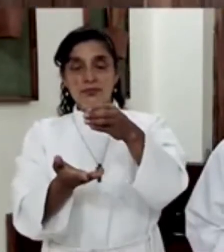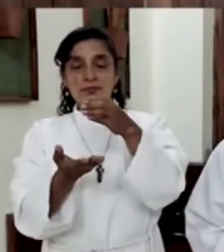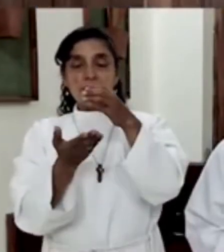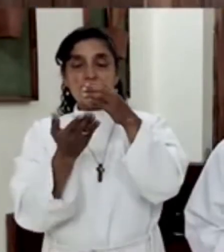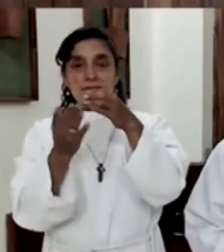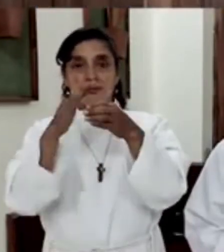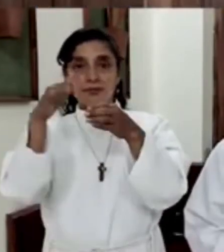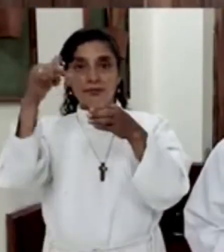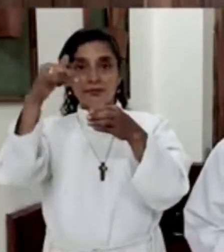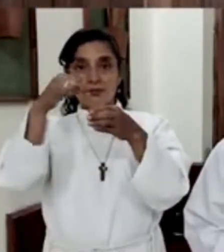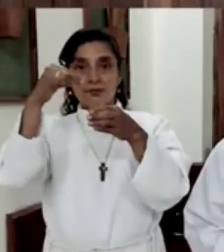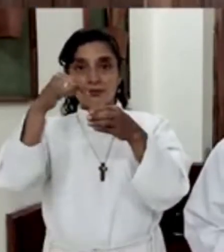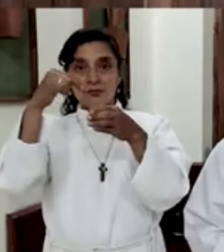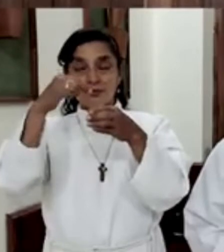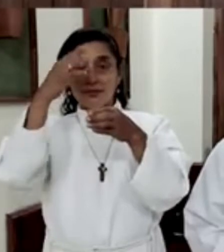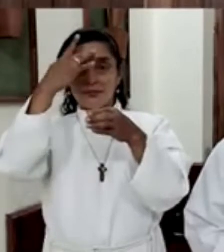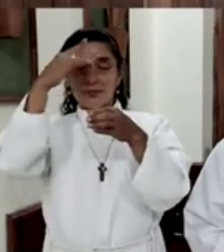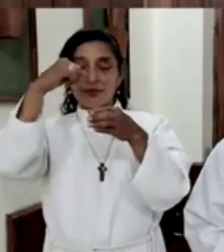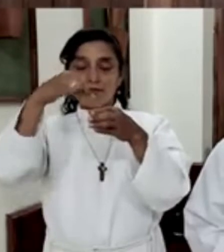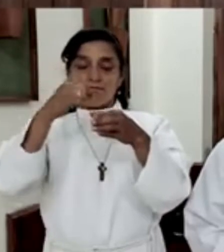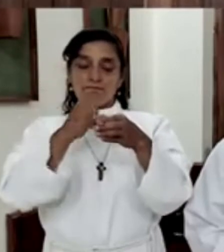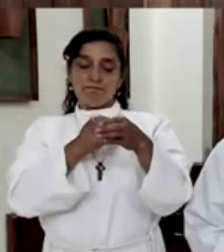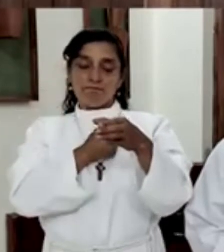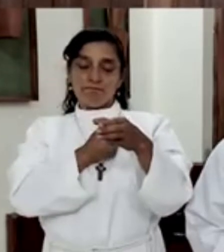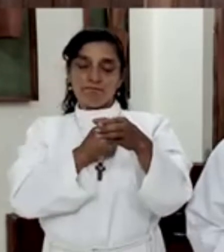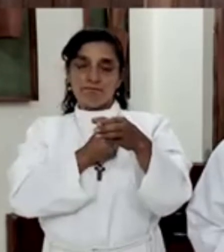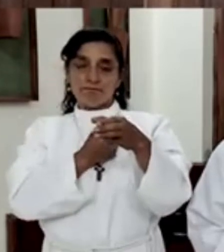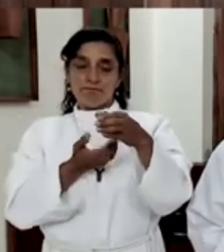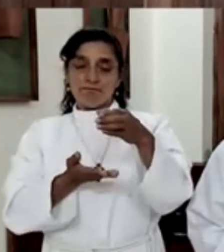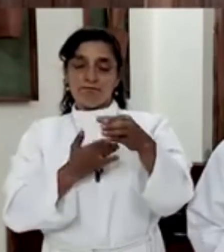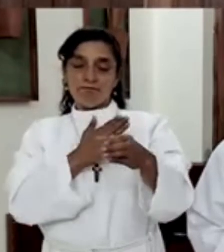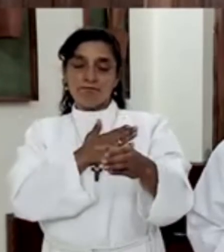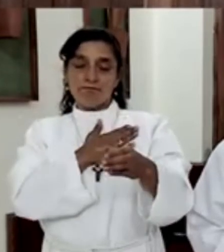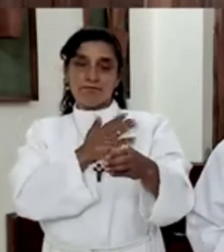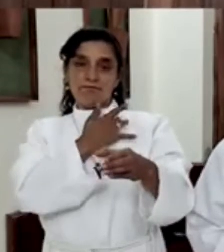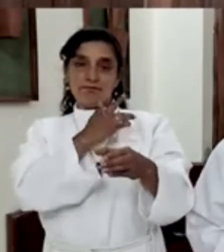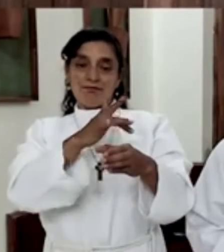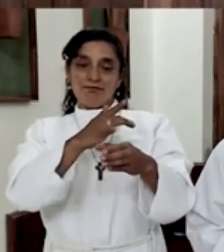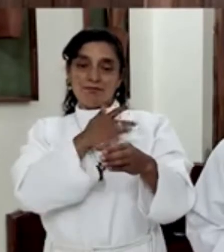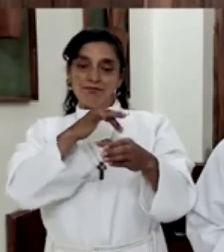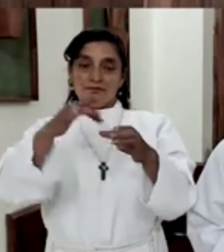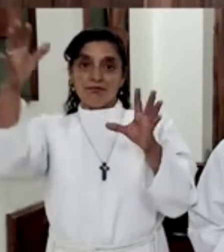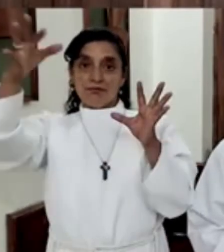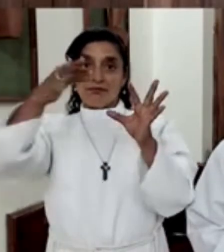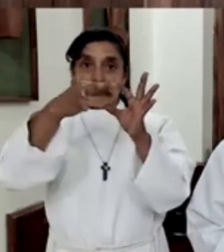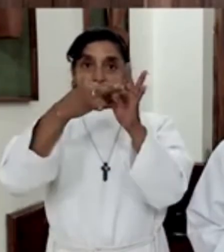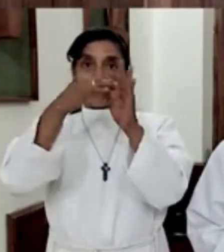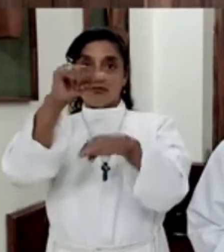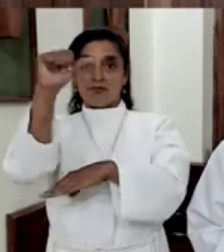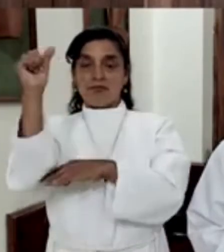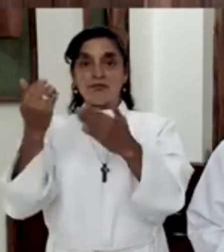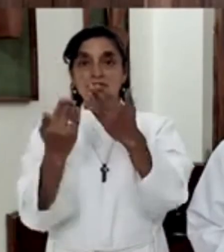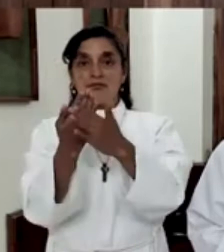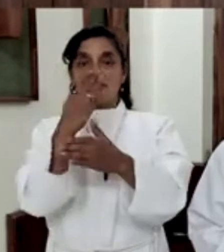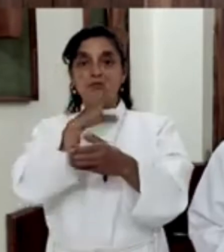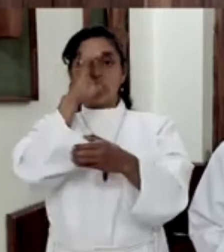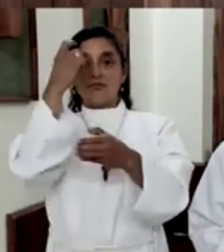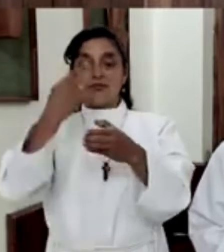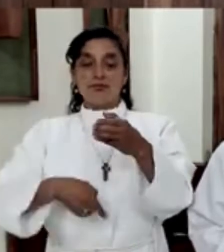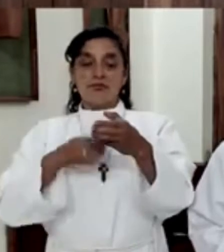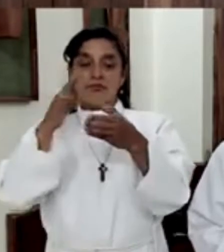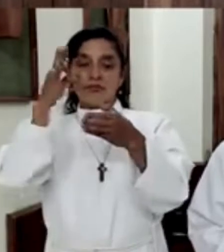tomen y beban todos de él, porque ese es el cáliz de mi sangre, sangre de la alianza nueva y